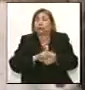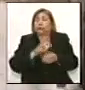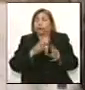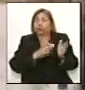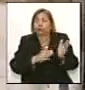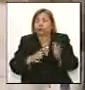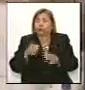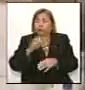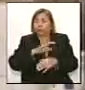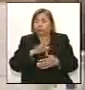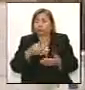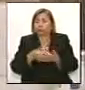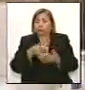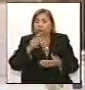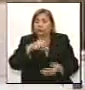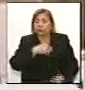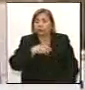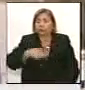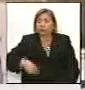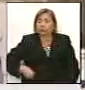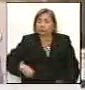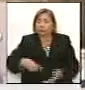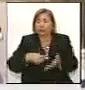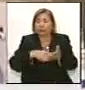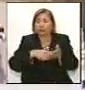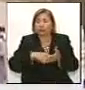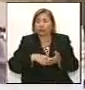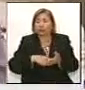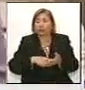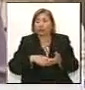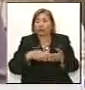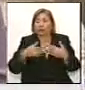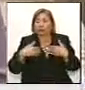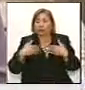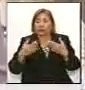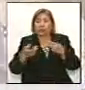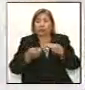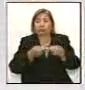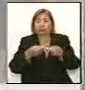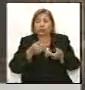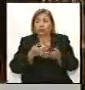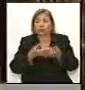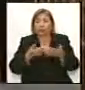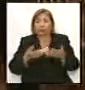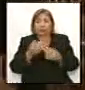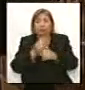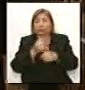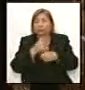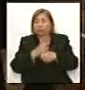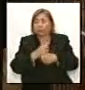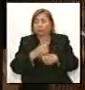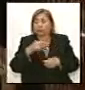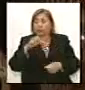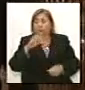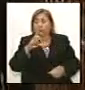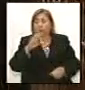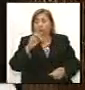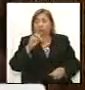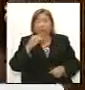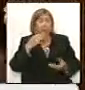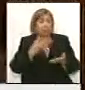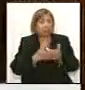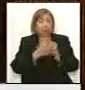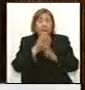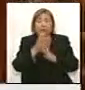estudios necesarios que el Ministerio de Cultura exige para que la municipalidad pueda ejecutar esta obra. Luego el parlamentario Palomino se trasladó al